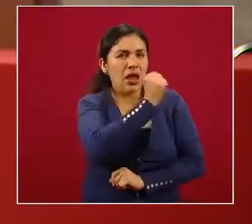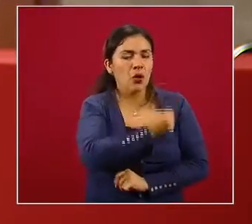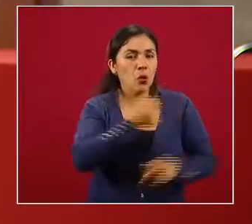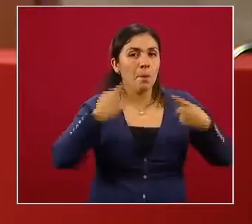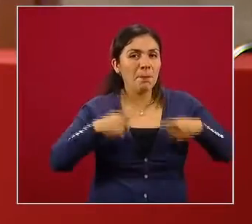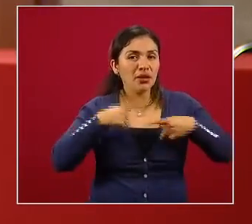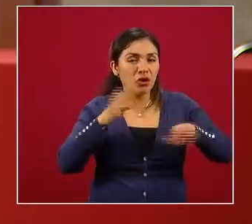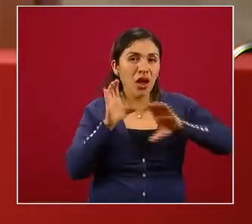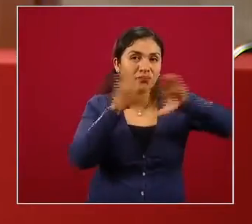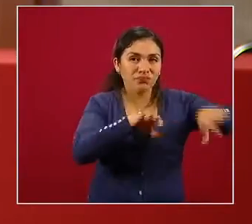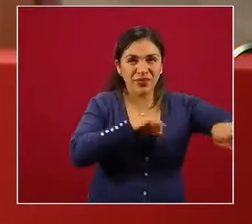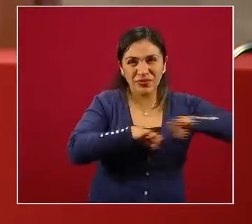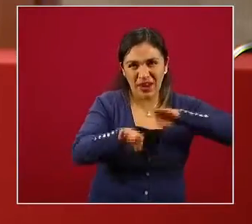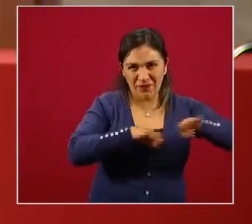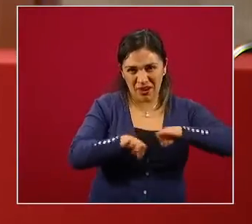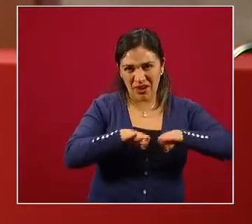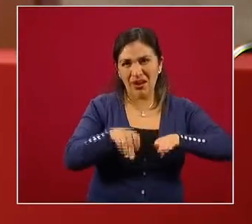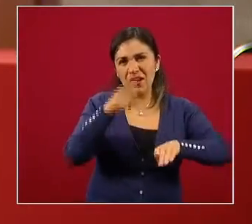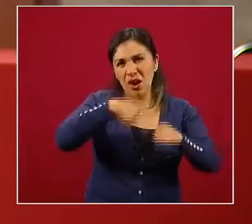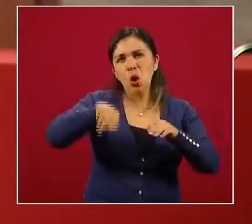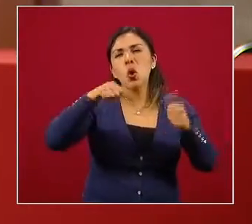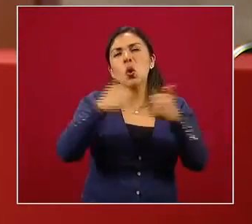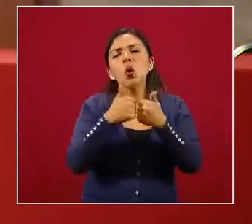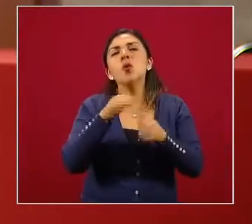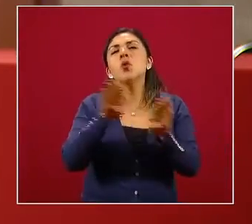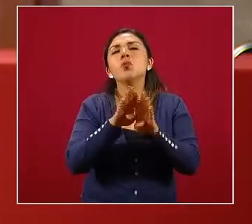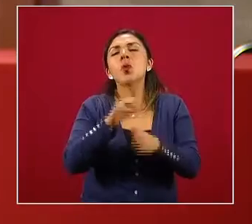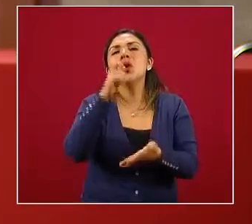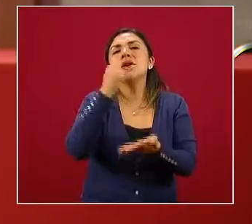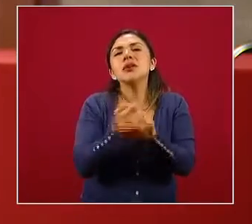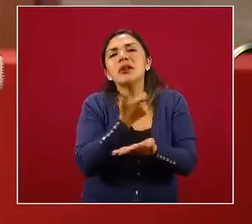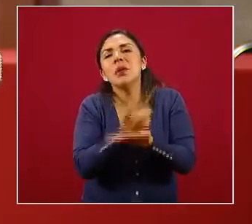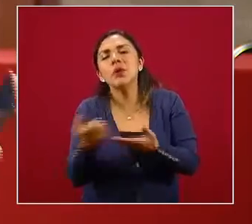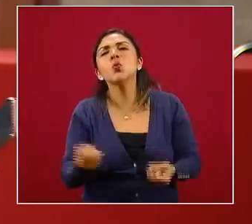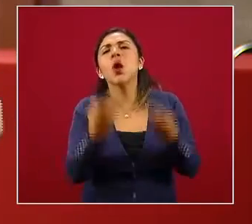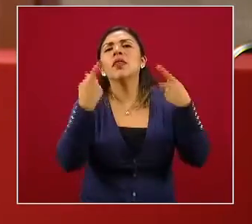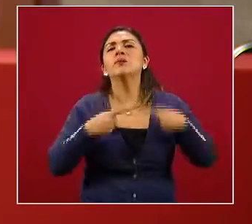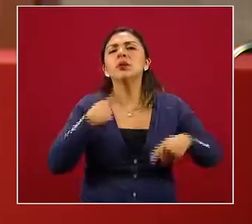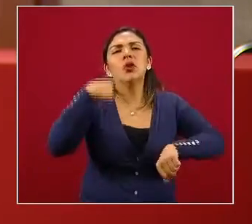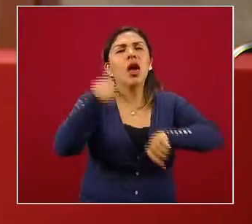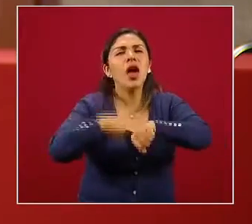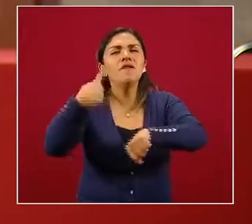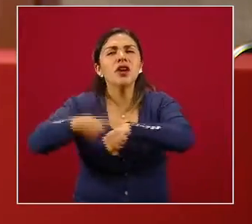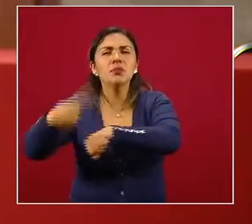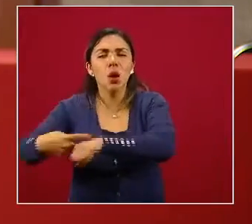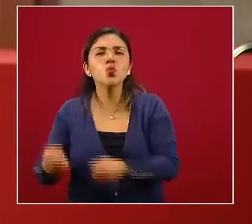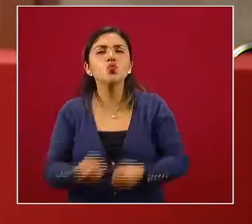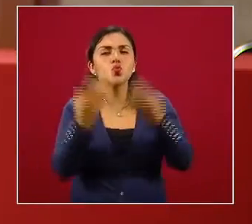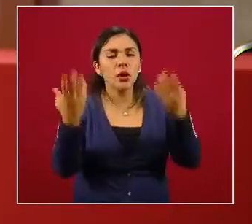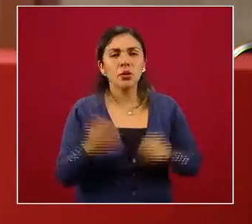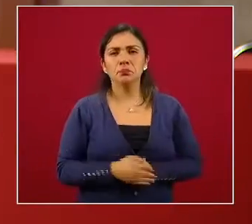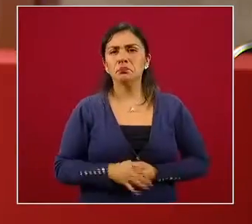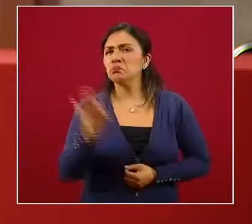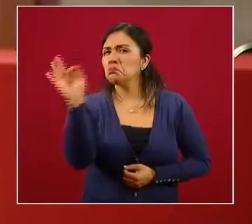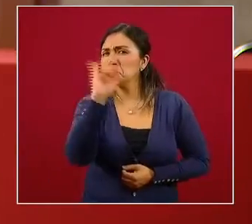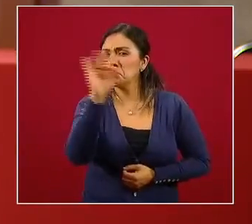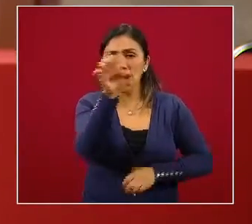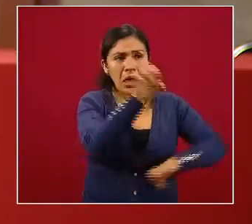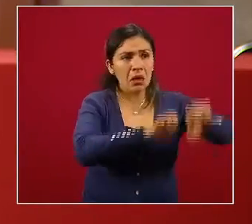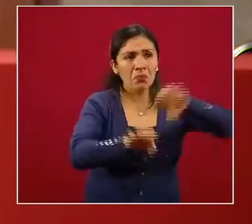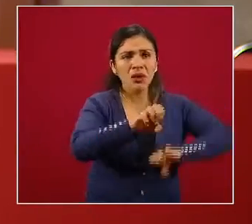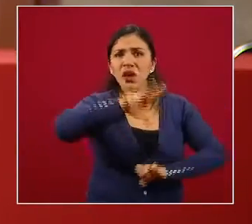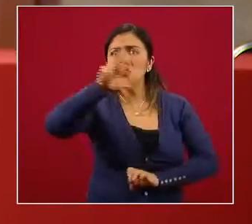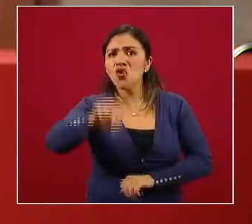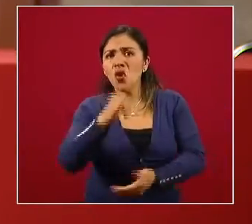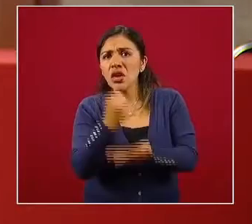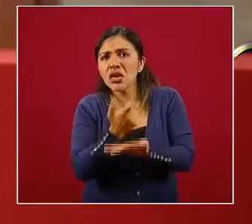trabajadores con base en las peticiones de incapacidad, ¿no? De cuántas personas están enfermando en cada empresa. ¿Qué pasa si las empresas no dan